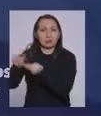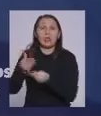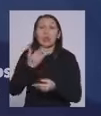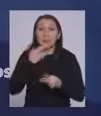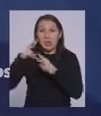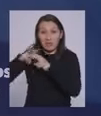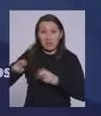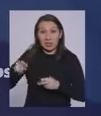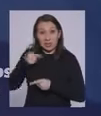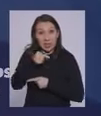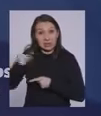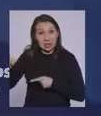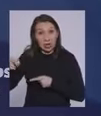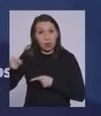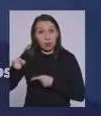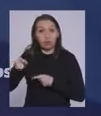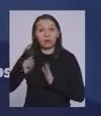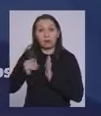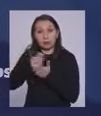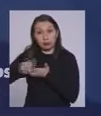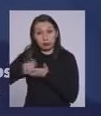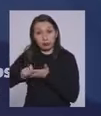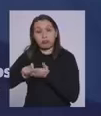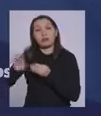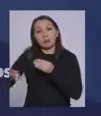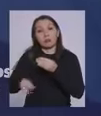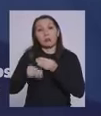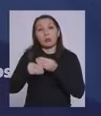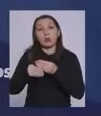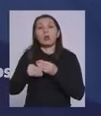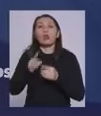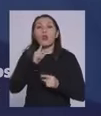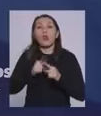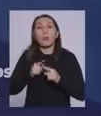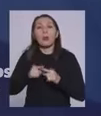epidemiológico semanal, como usted ha dicho, se agregan los casos que se llaman